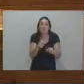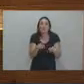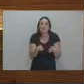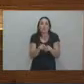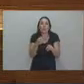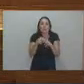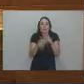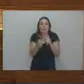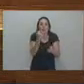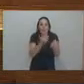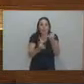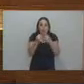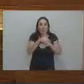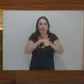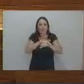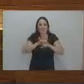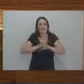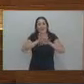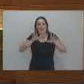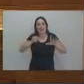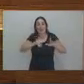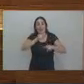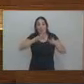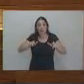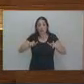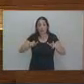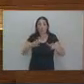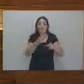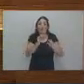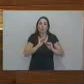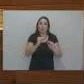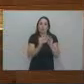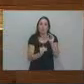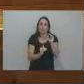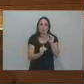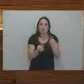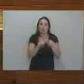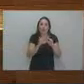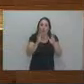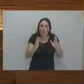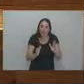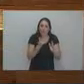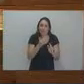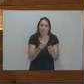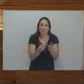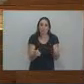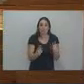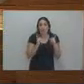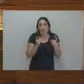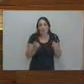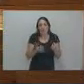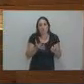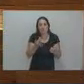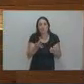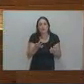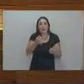políticas económicas que tienen una fundamentación clara, que es que la gente reduzca su deuda, que sean los hogares los que no tengan la deuda y que, por